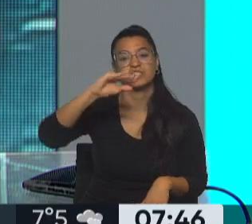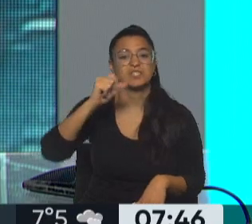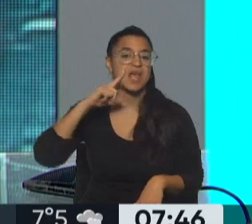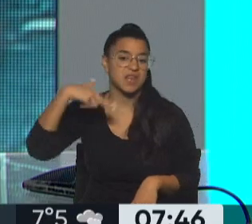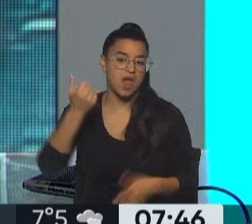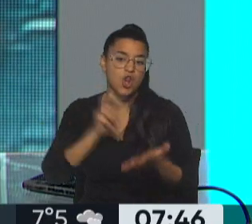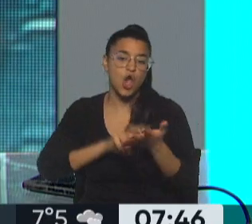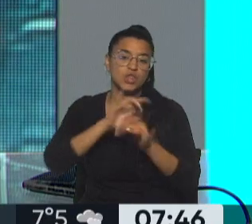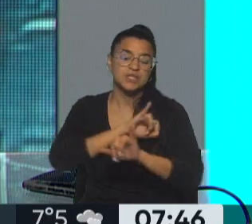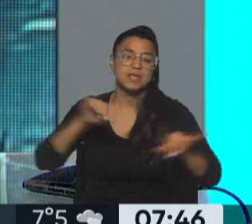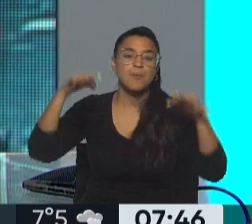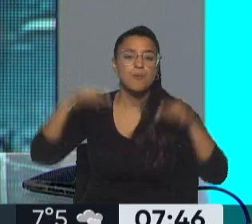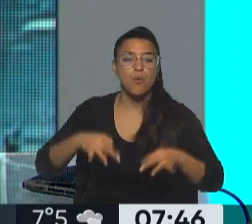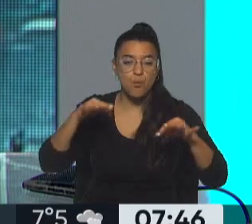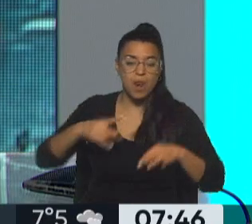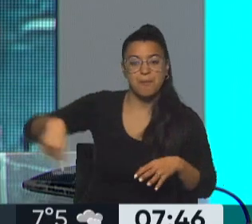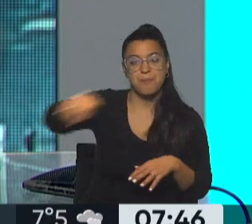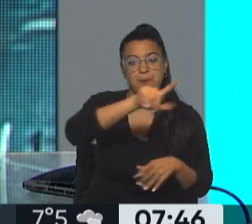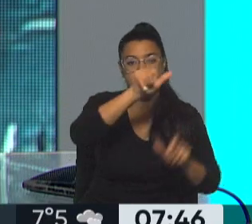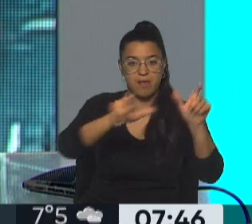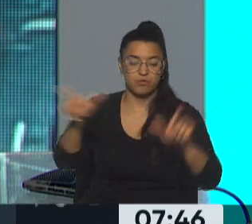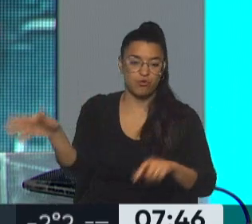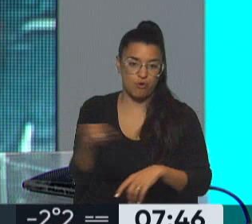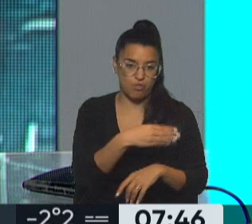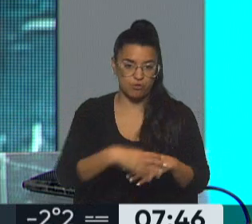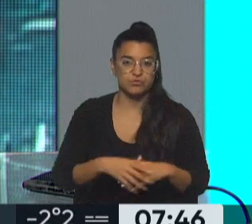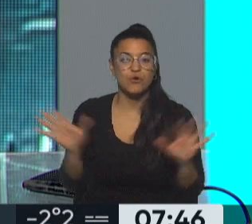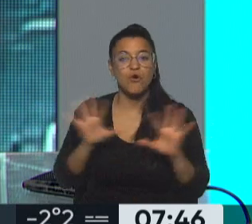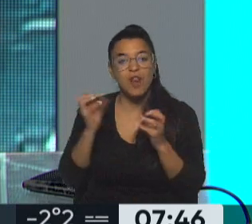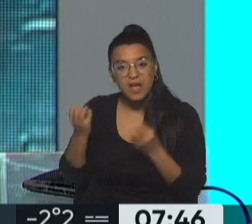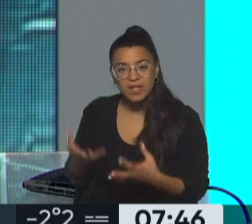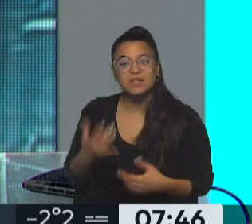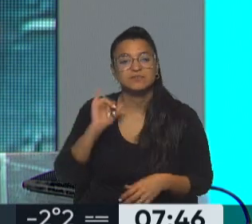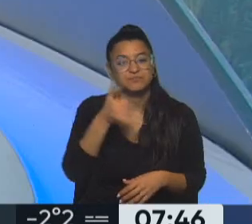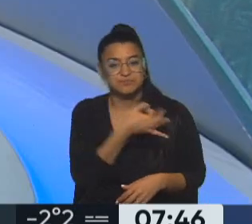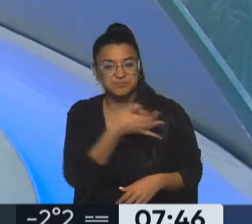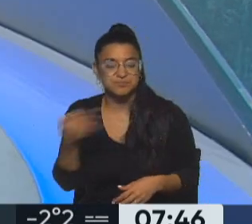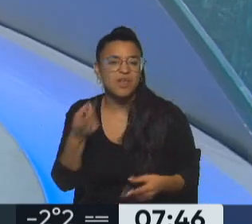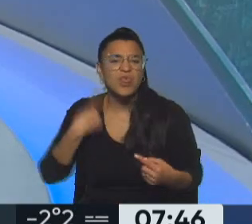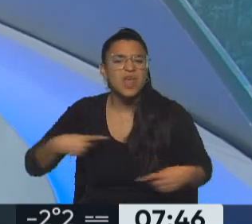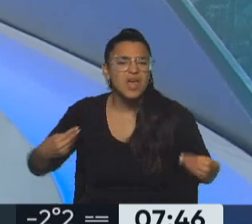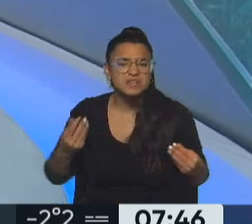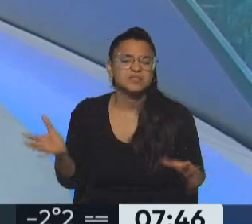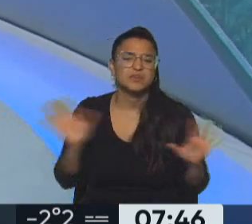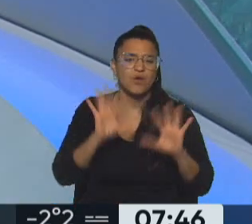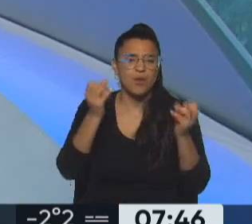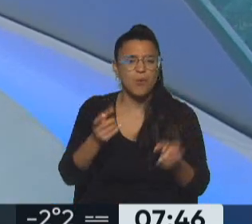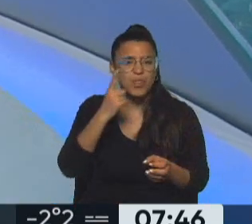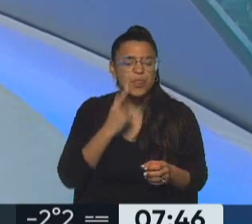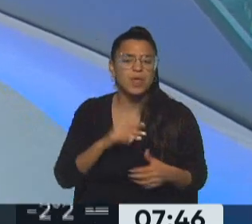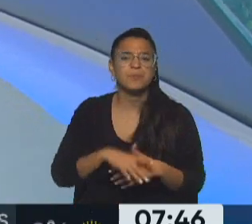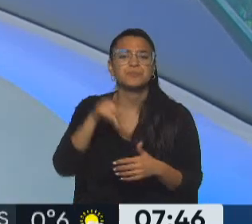una muy buena noticia para todos y todas ustedes qué tal Patricia De qué se trataba